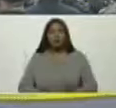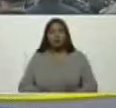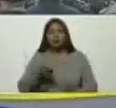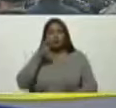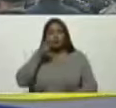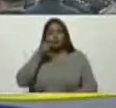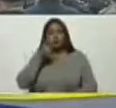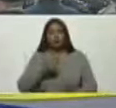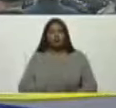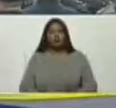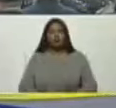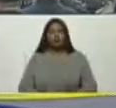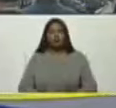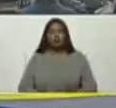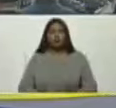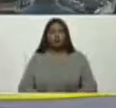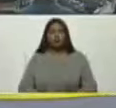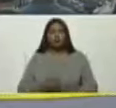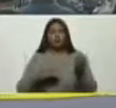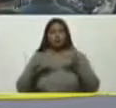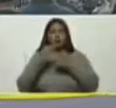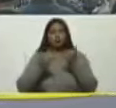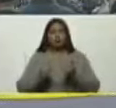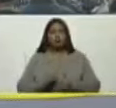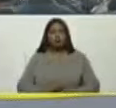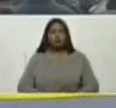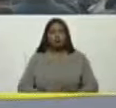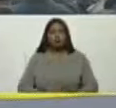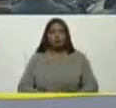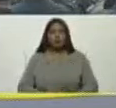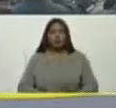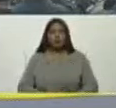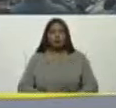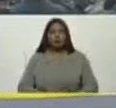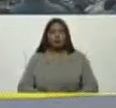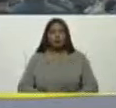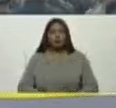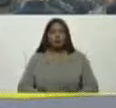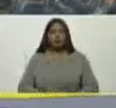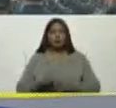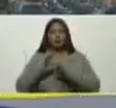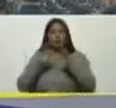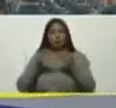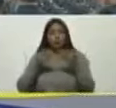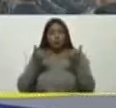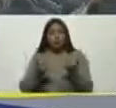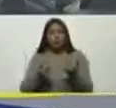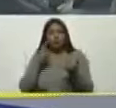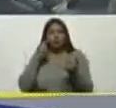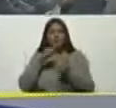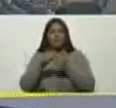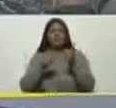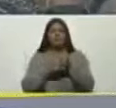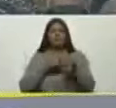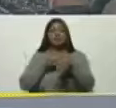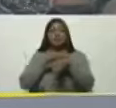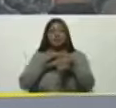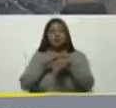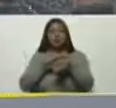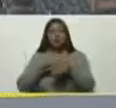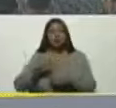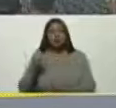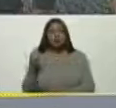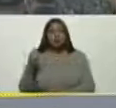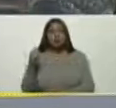Seguridad, mayor general Elio Ramón Estrada Paredes, viceministro de